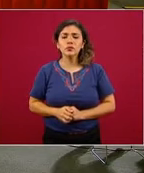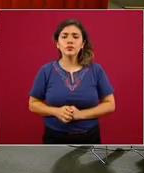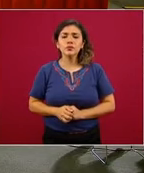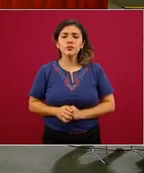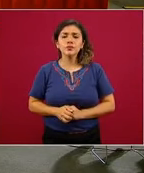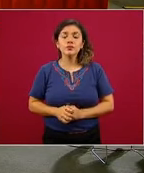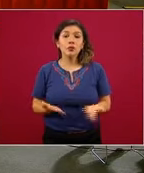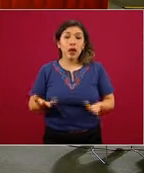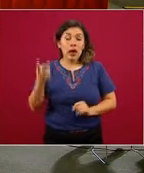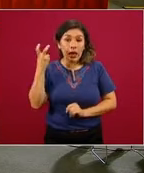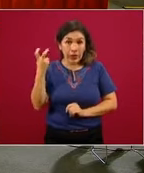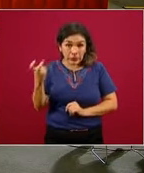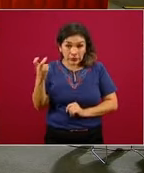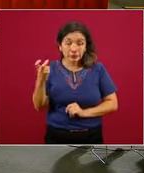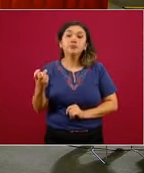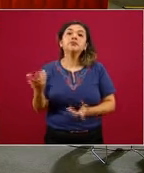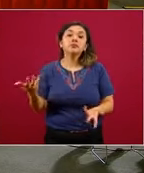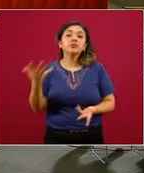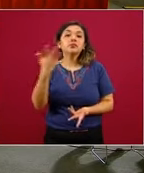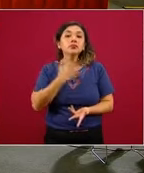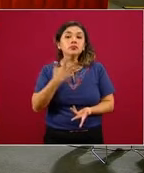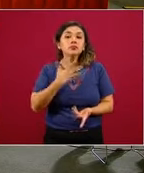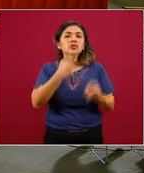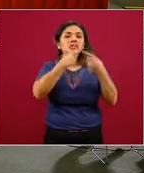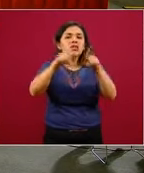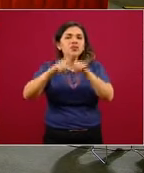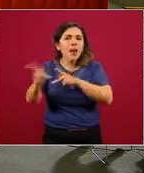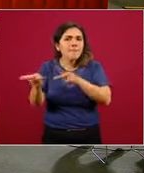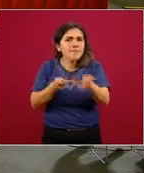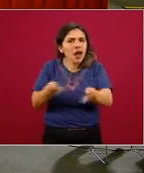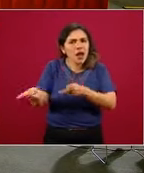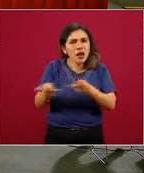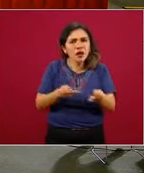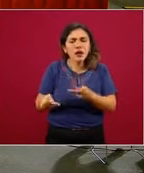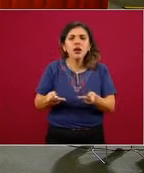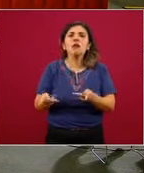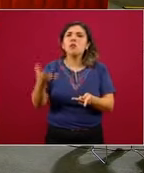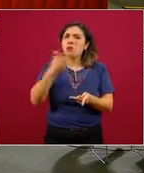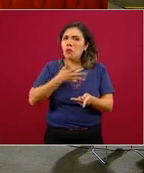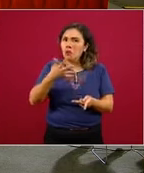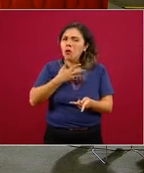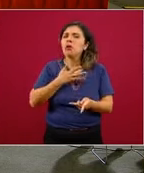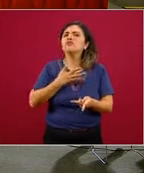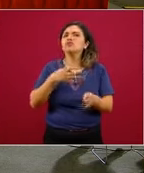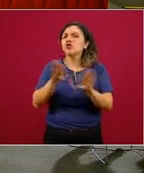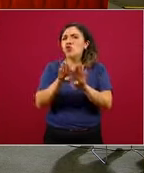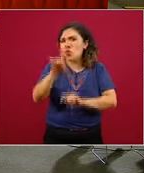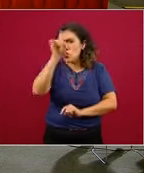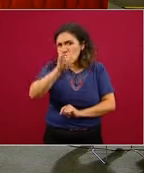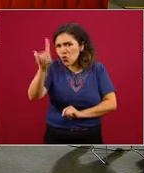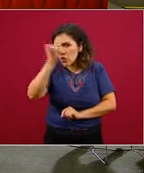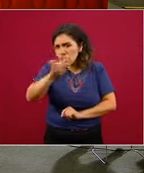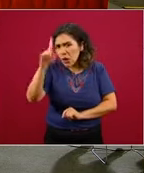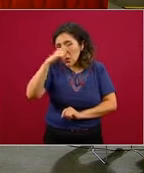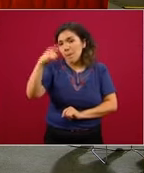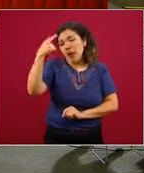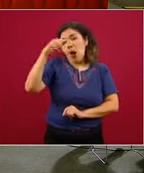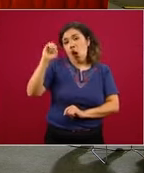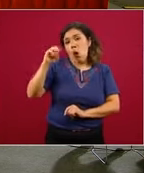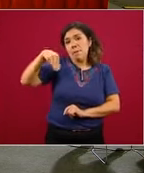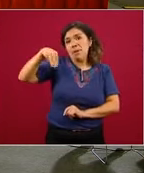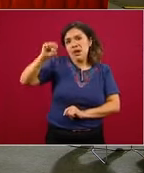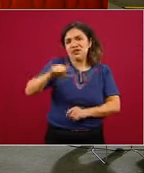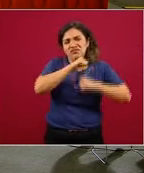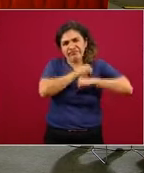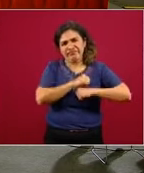En este sentido, existen diferentes estrategias que se dan como recomendaciones de la Organización Mundial